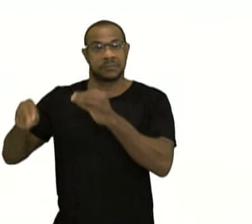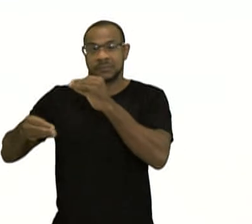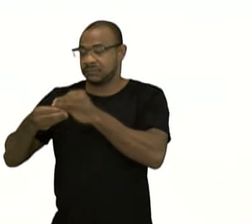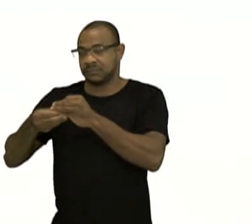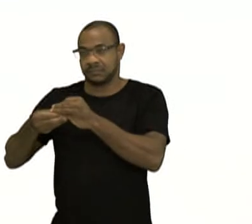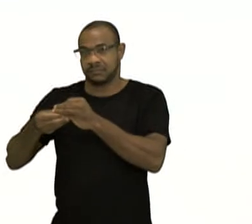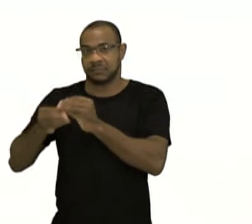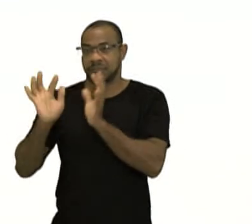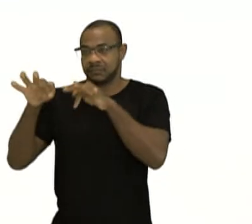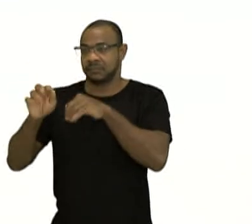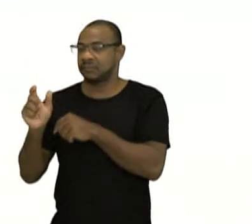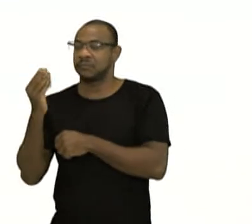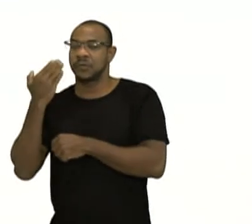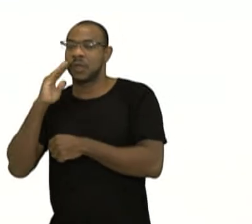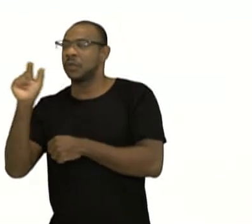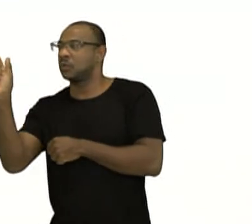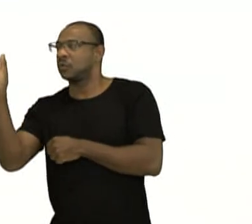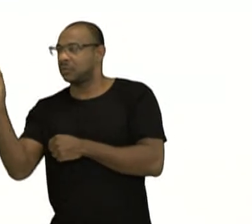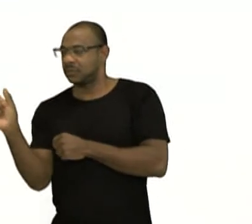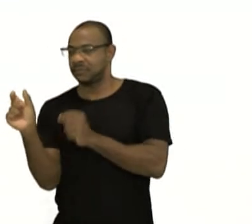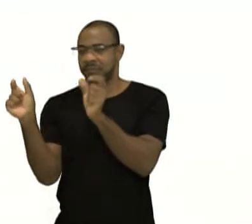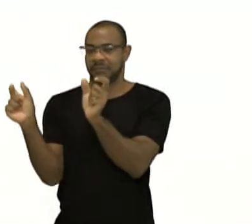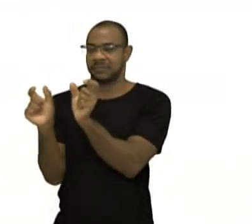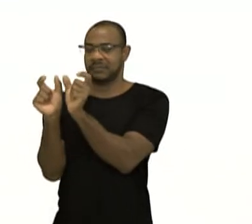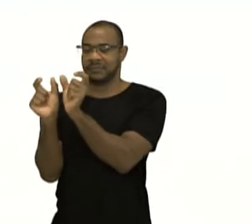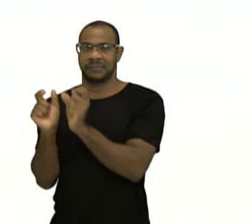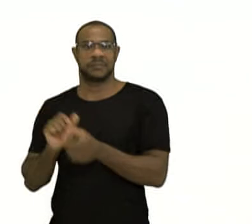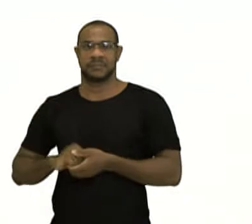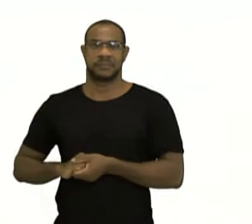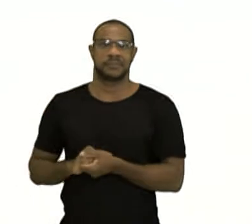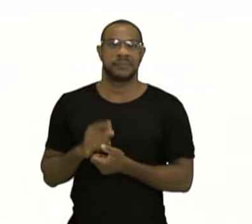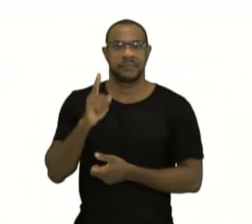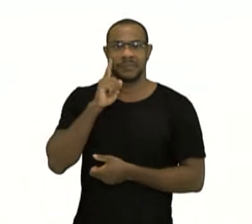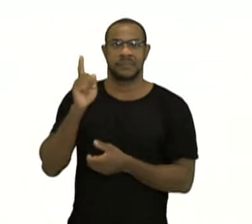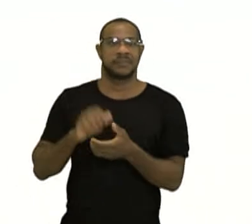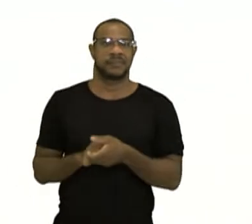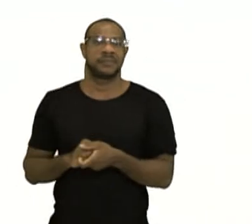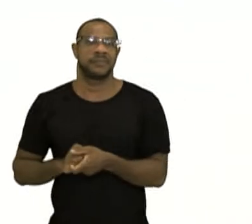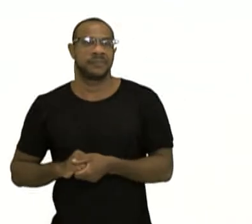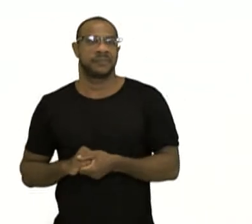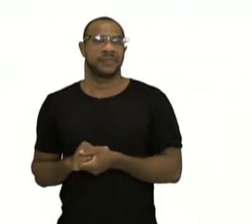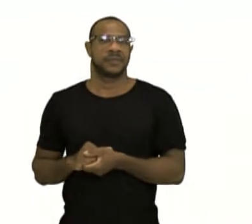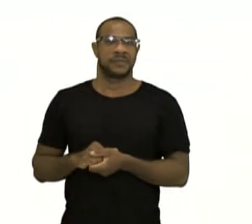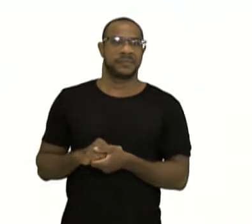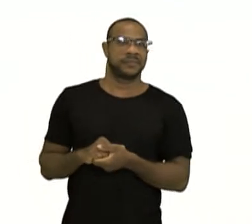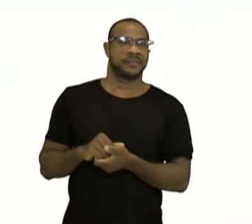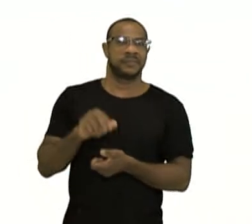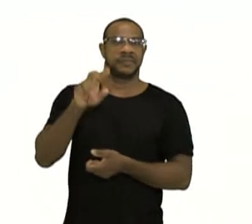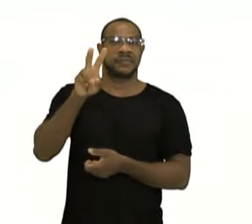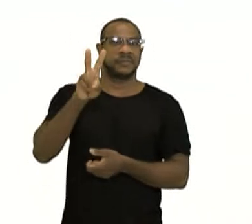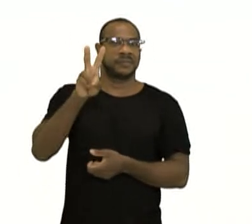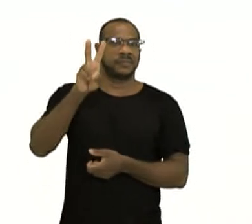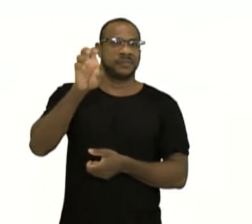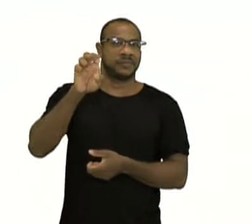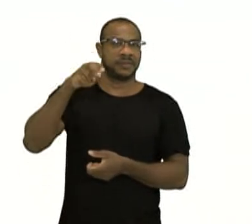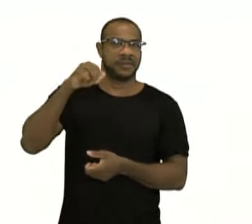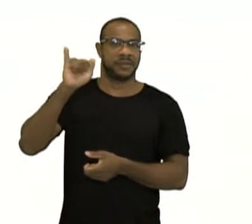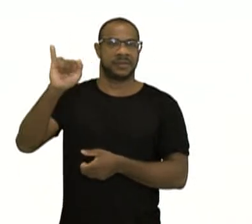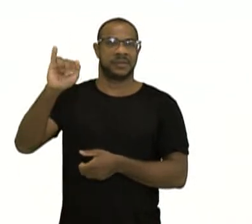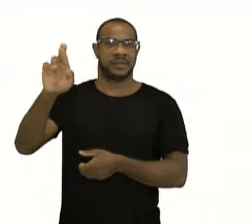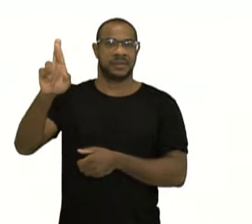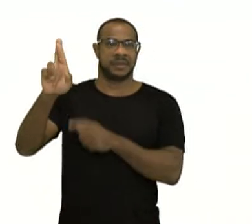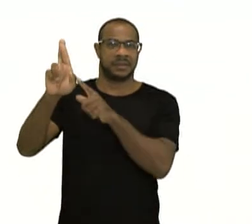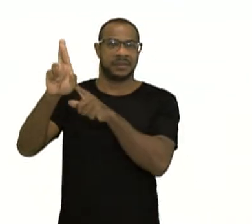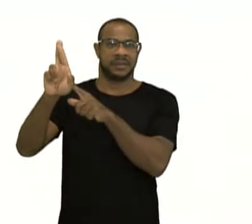tener. El último aqui, ó, venir, venir. Lo que ocorre? Vir. O bem, que é a raiz, muda para